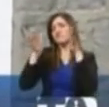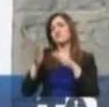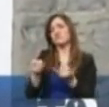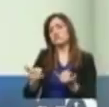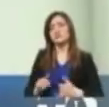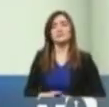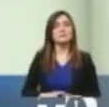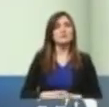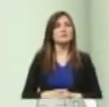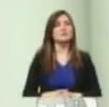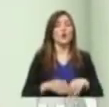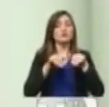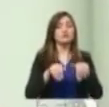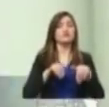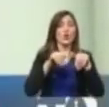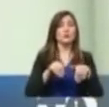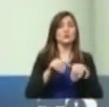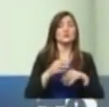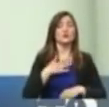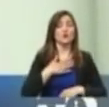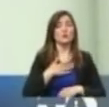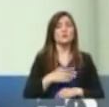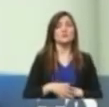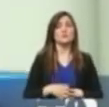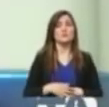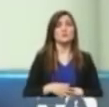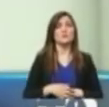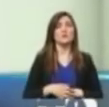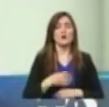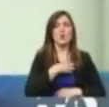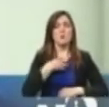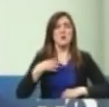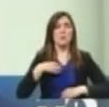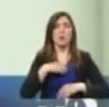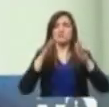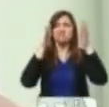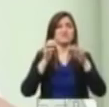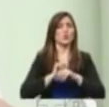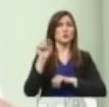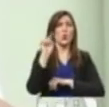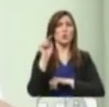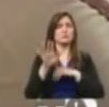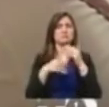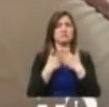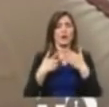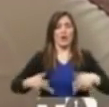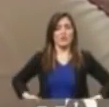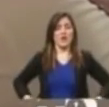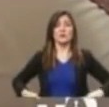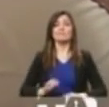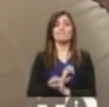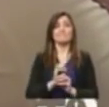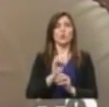por el momento. Yo tengo una perrita ahí que está con unas bolas en las tetitas y no le atiende, solo es esterilización. Buscamos